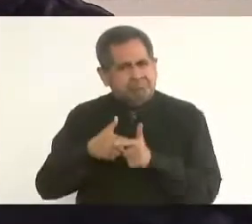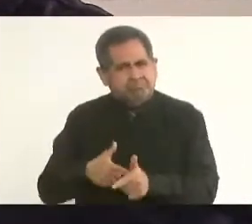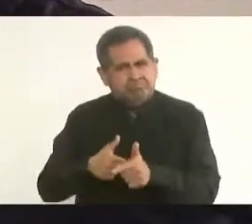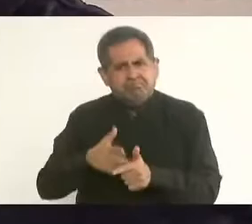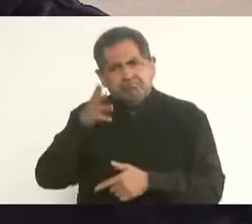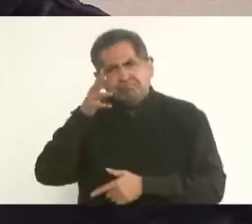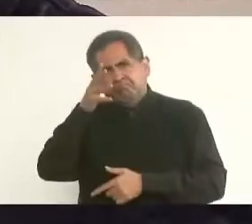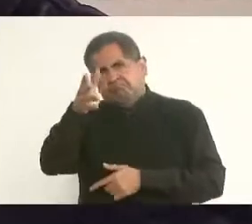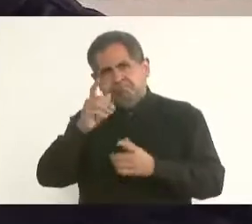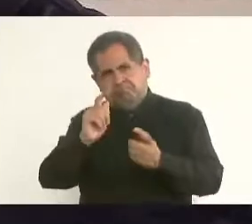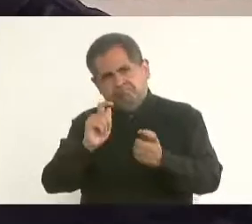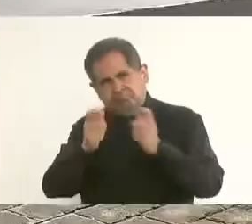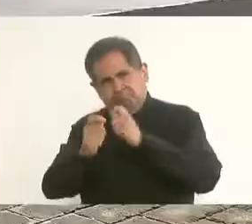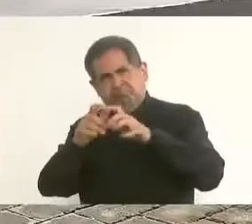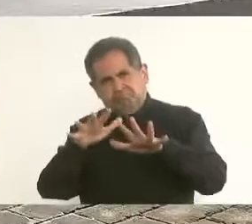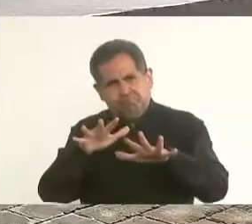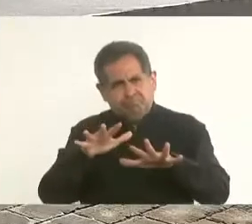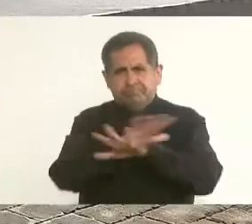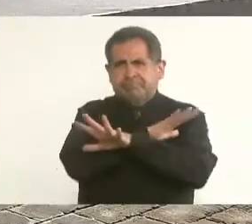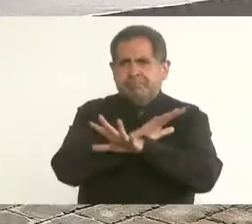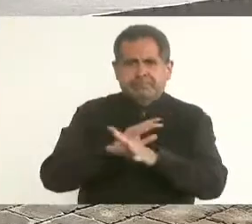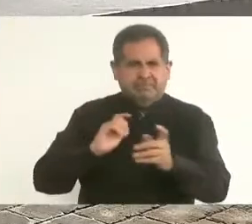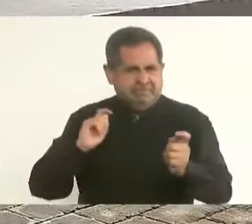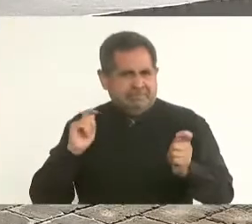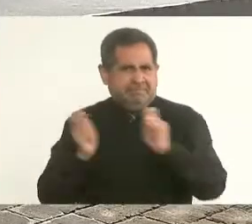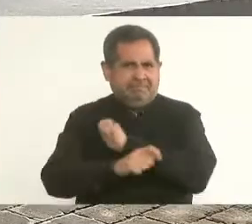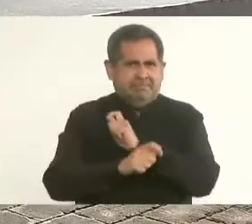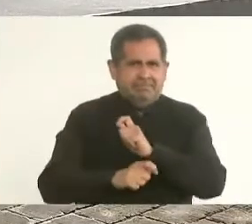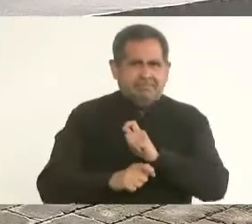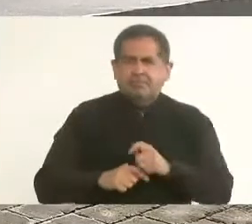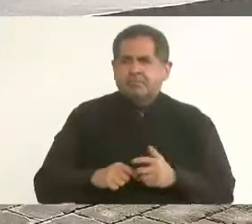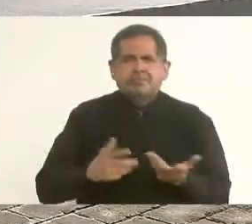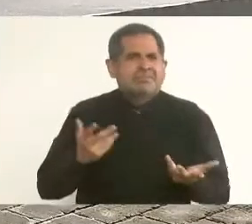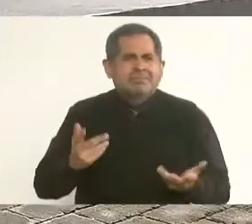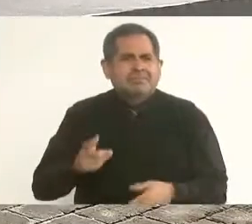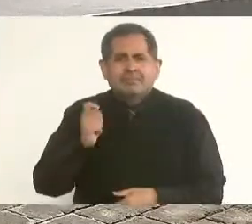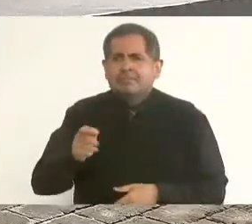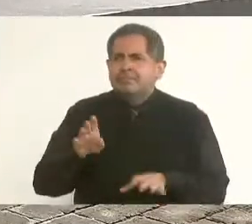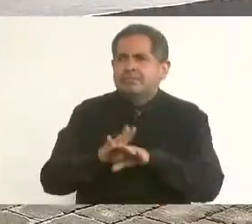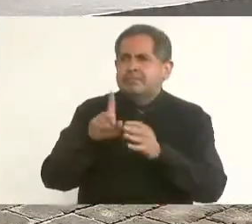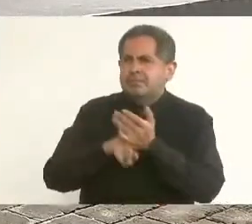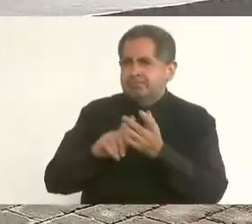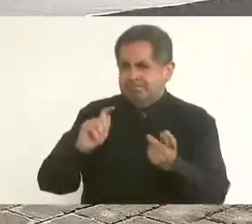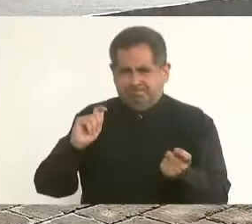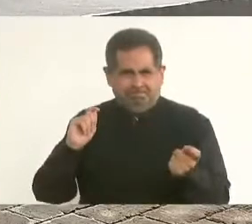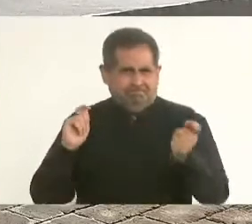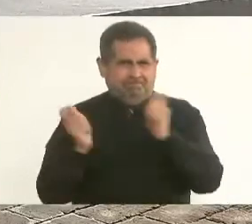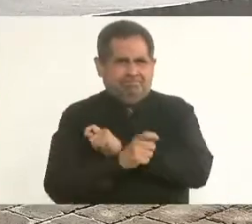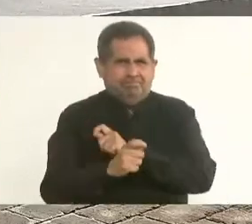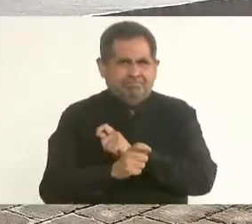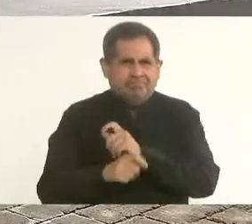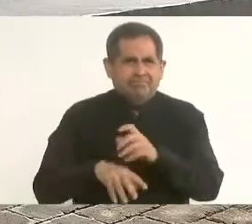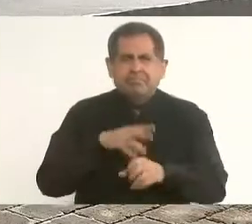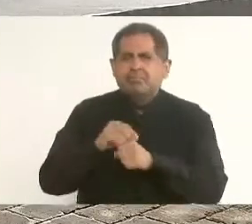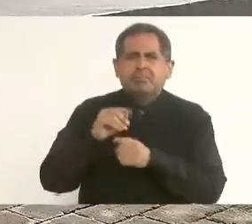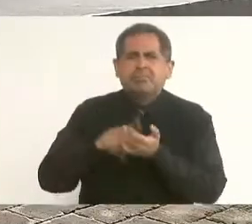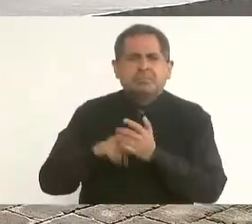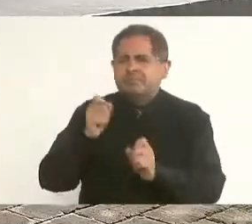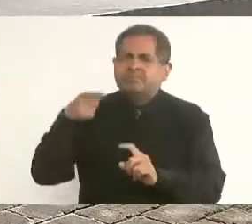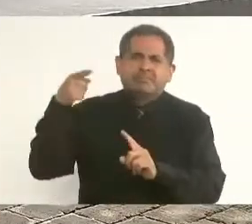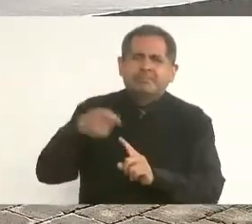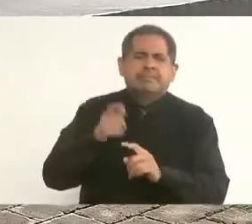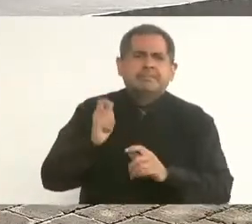la transformación del país. ¿Y qué significa esa transformación? En esencia,